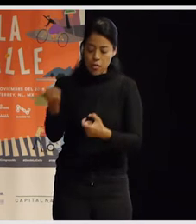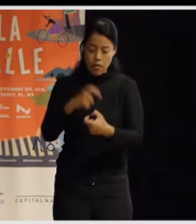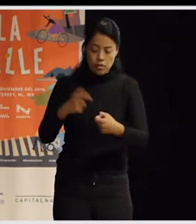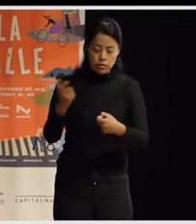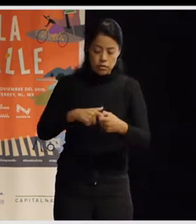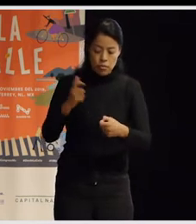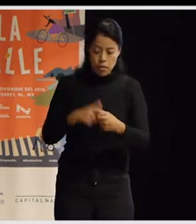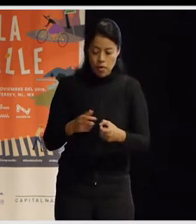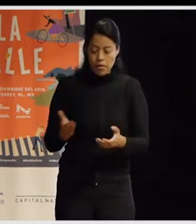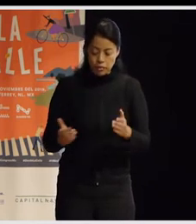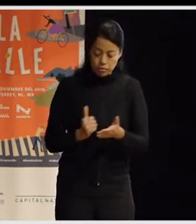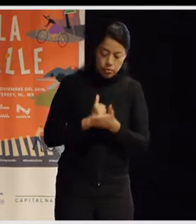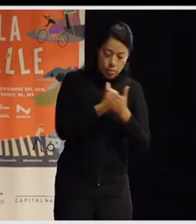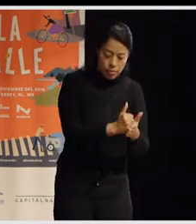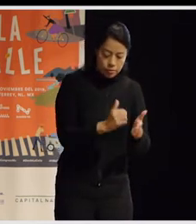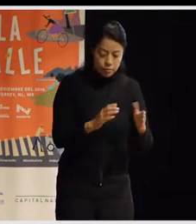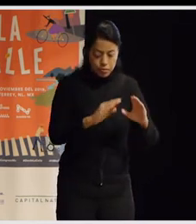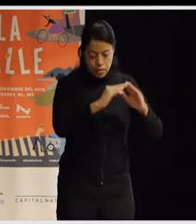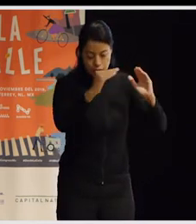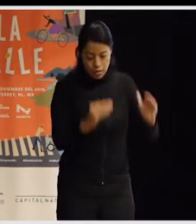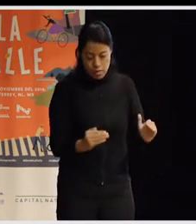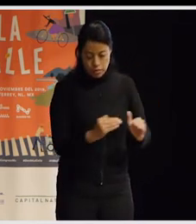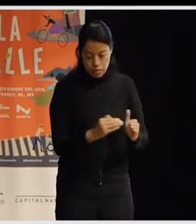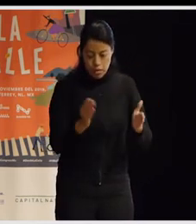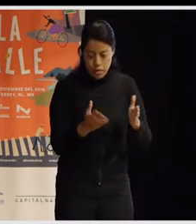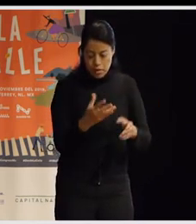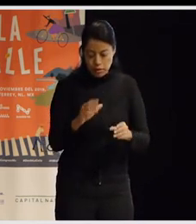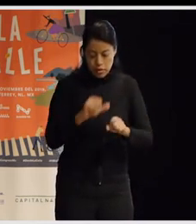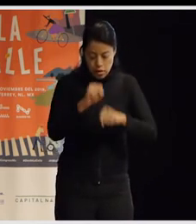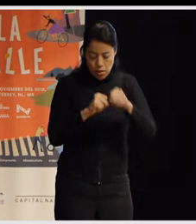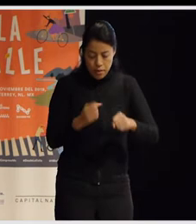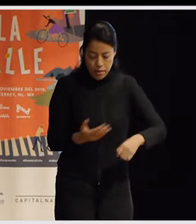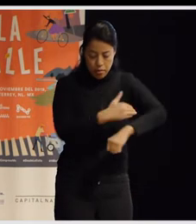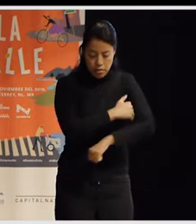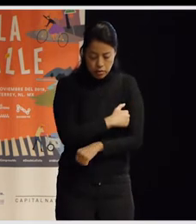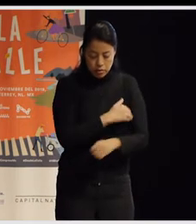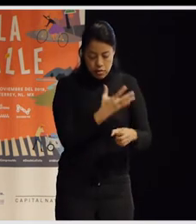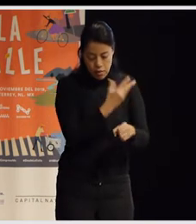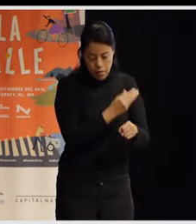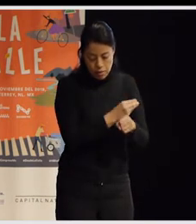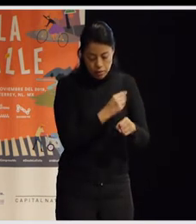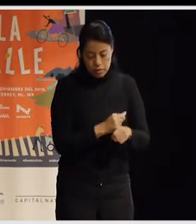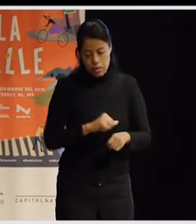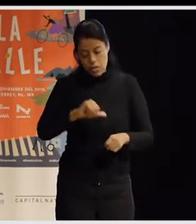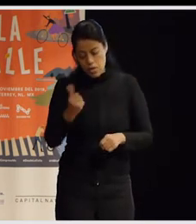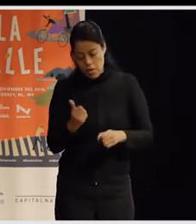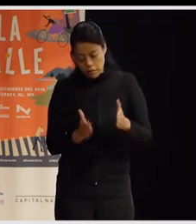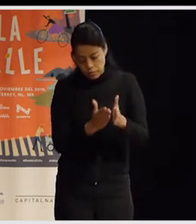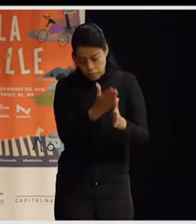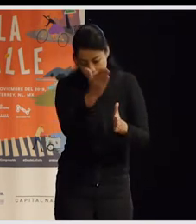proporcionan la bodega donde se da el mantenimiento donde se guardan las bicicletas y obviamente también en infraestructura y otros programas